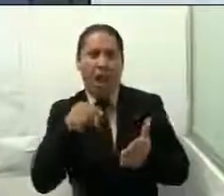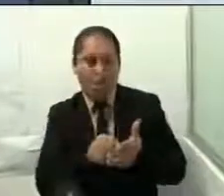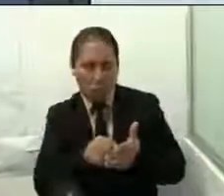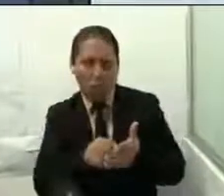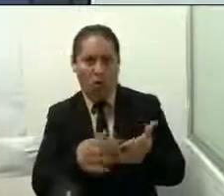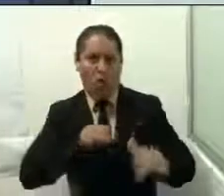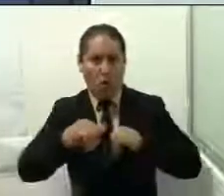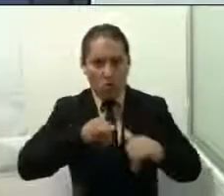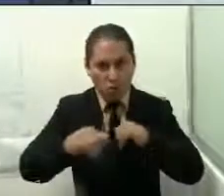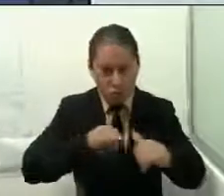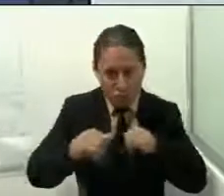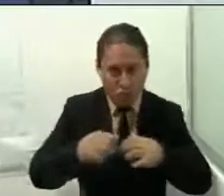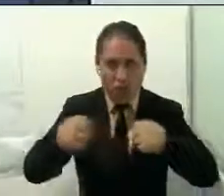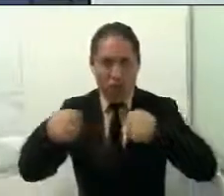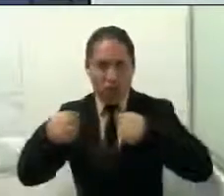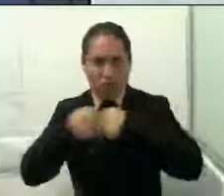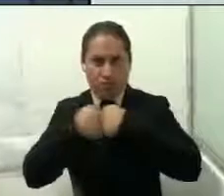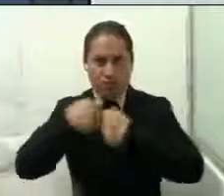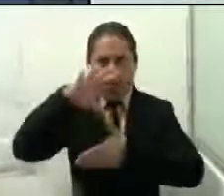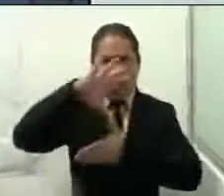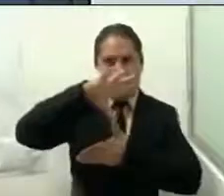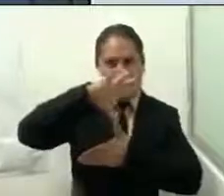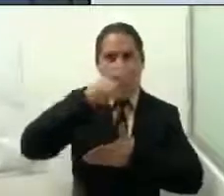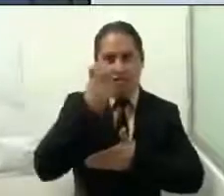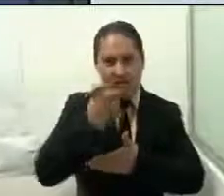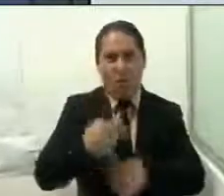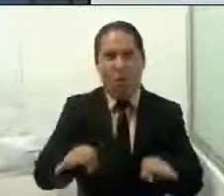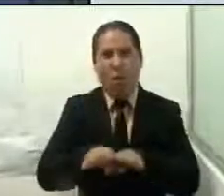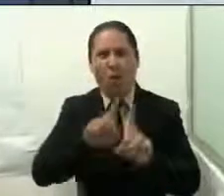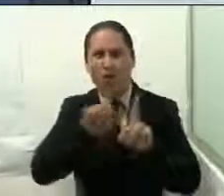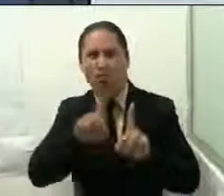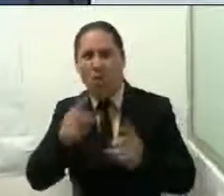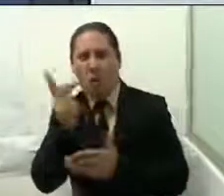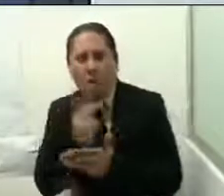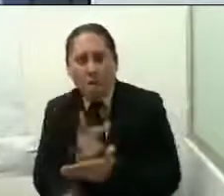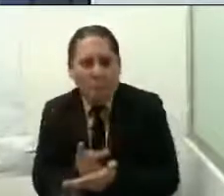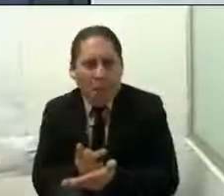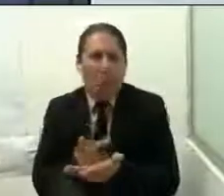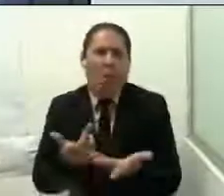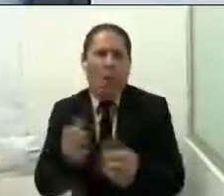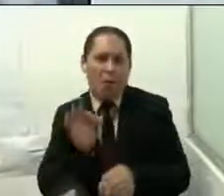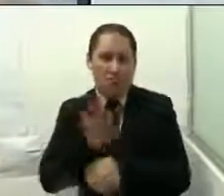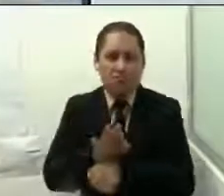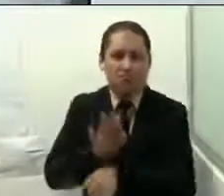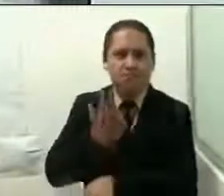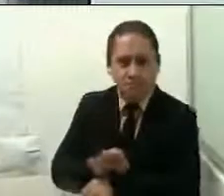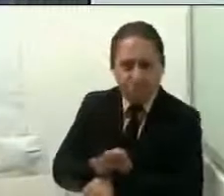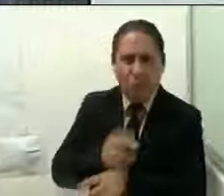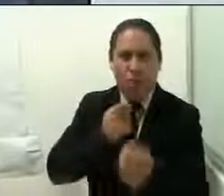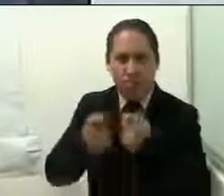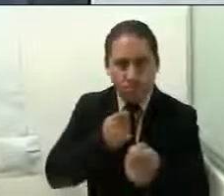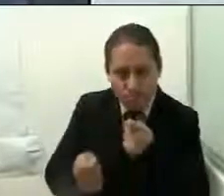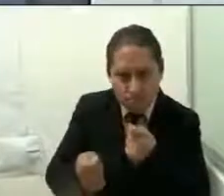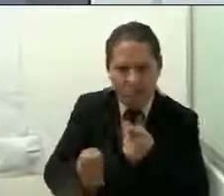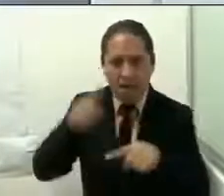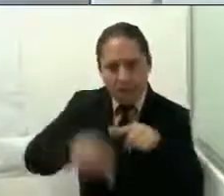colindancia con centroamérica chiapas desarrolla programas regionales de prevención control y erradicación